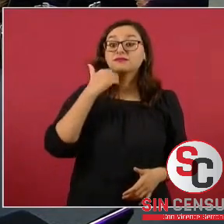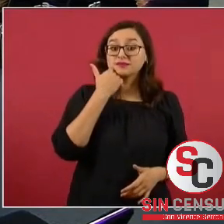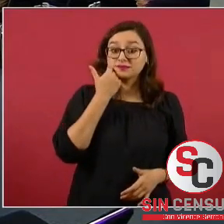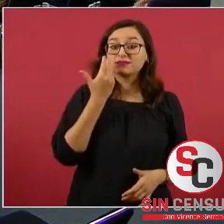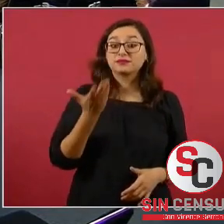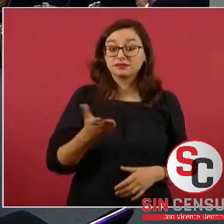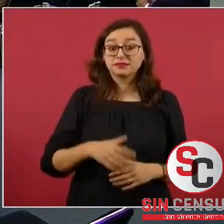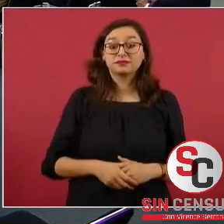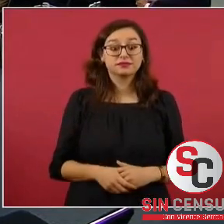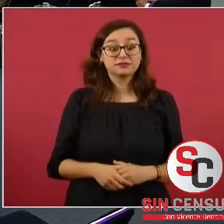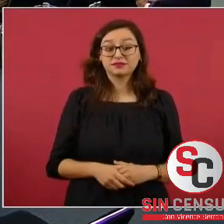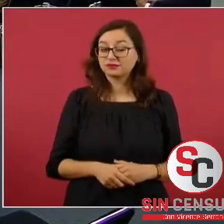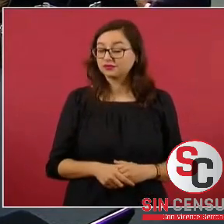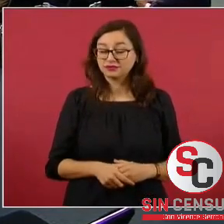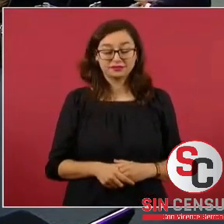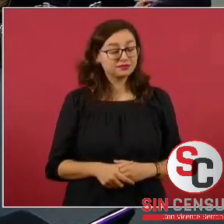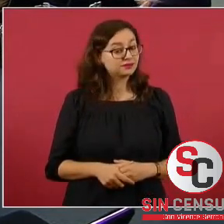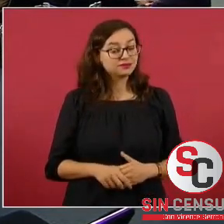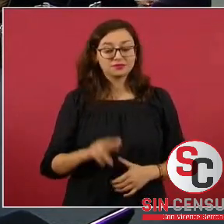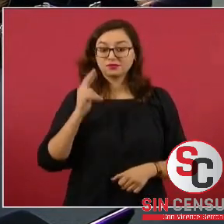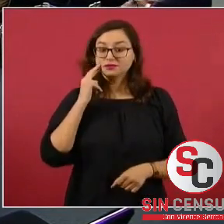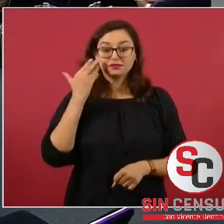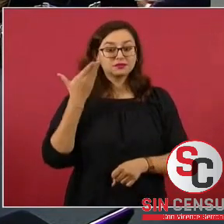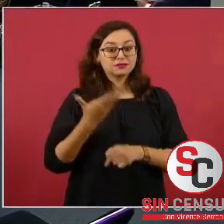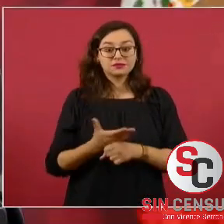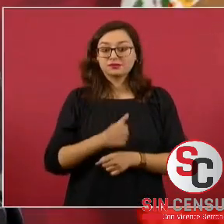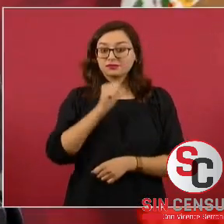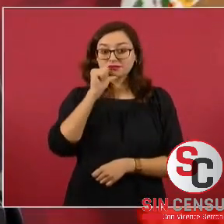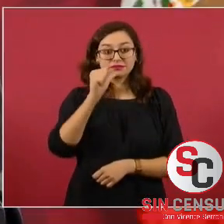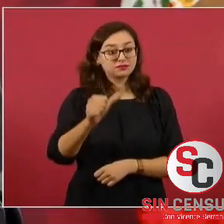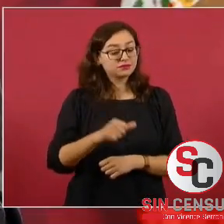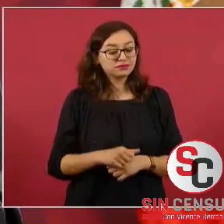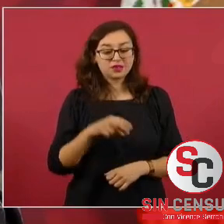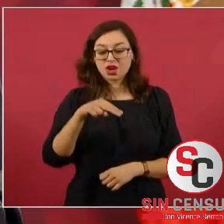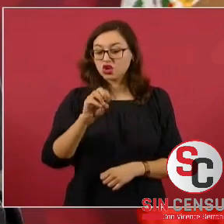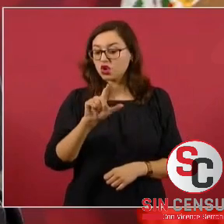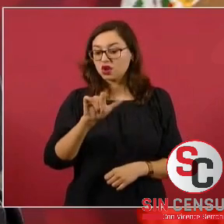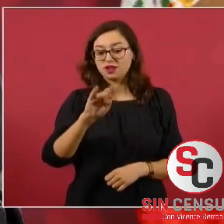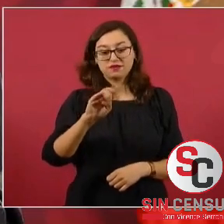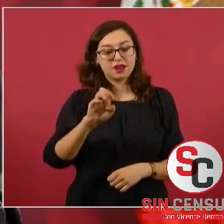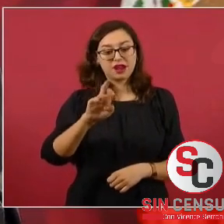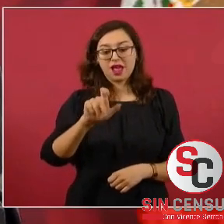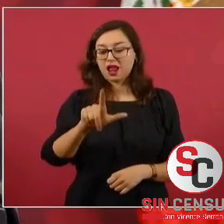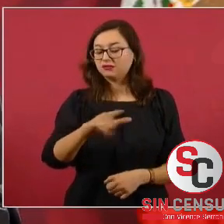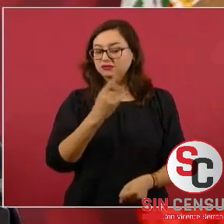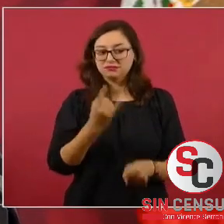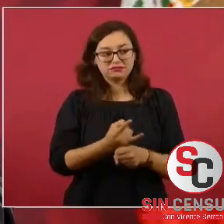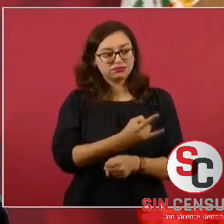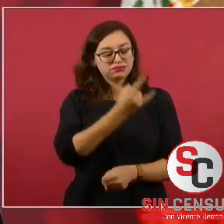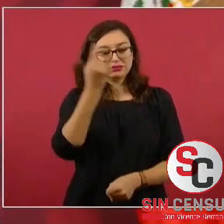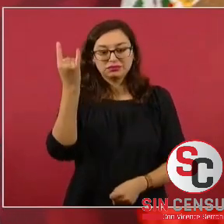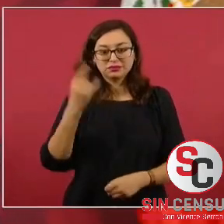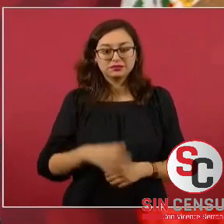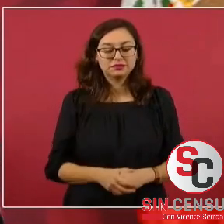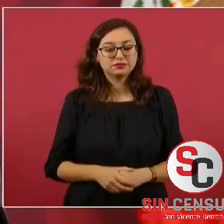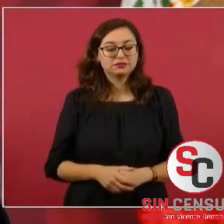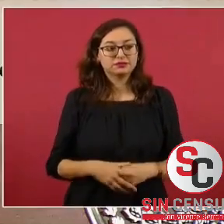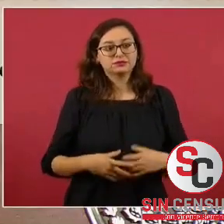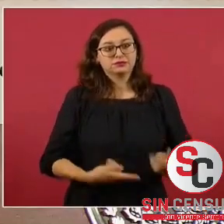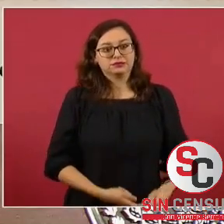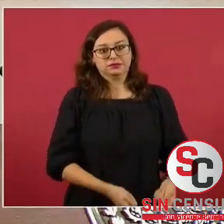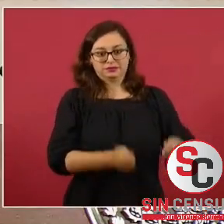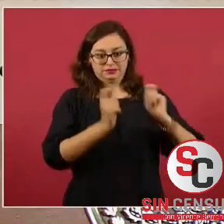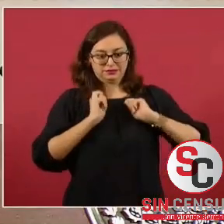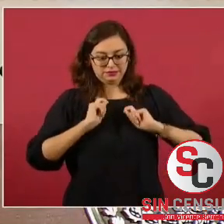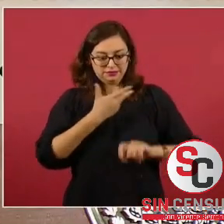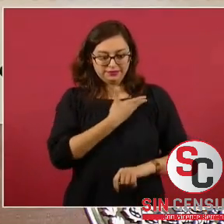con mucha irresponsabilidad los gobernantes neoliberales y llegamos a levantar, a